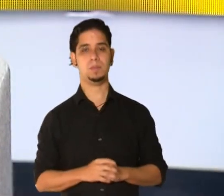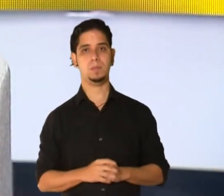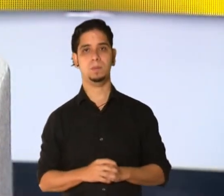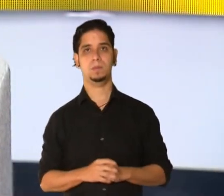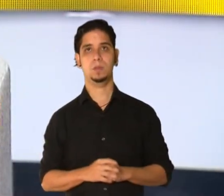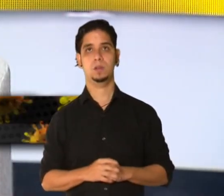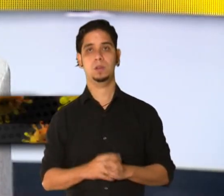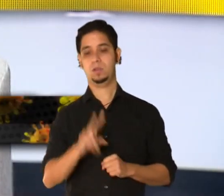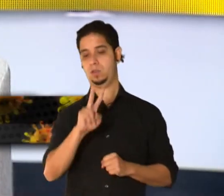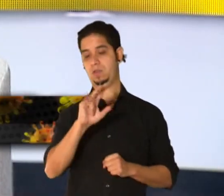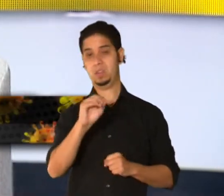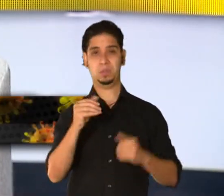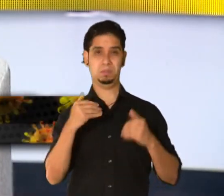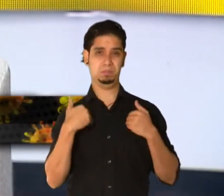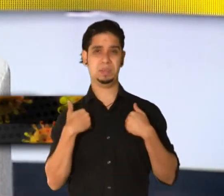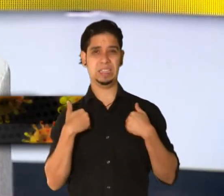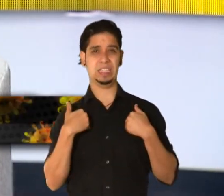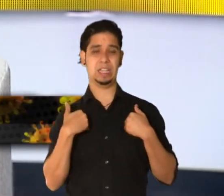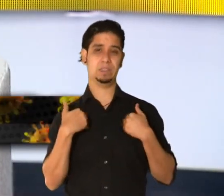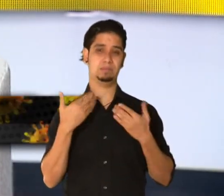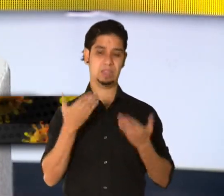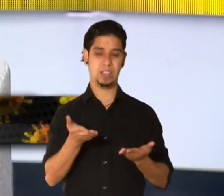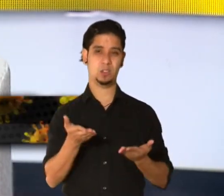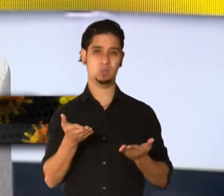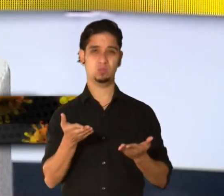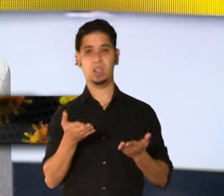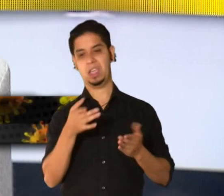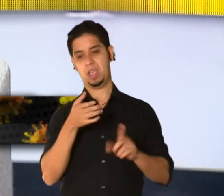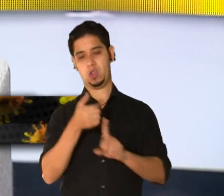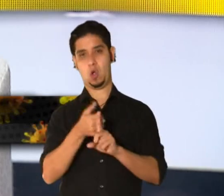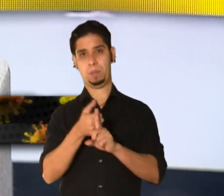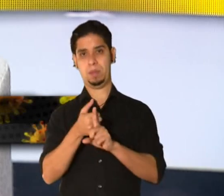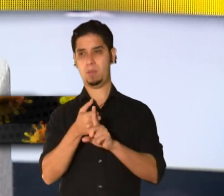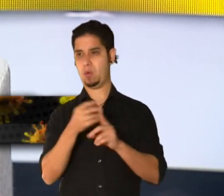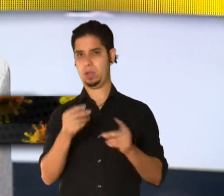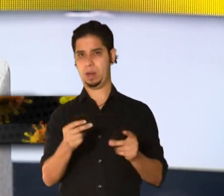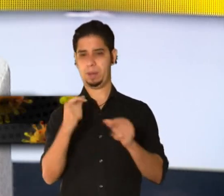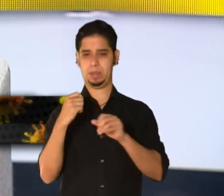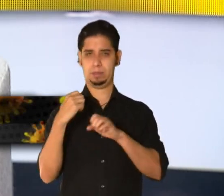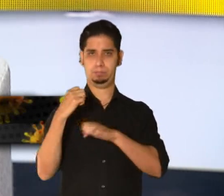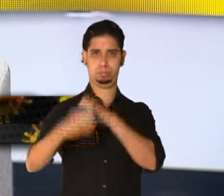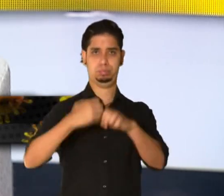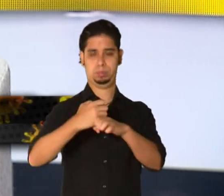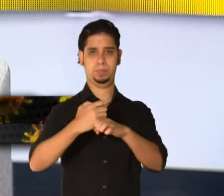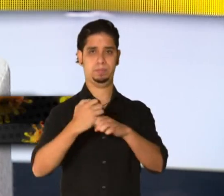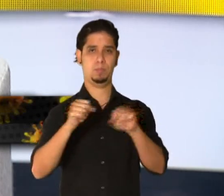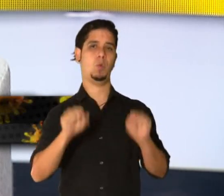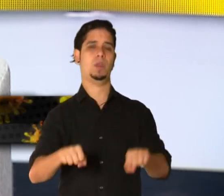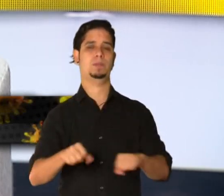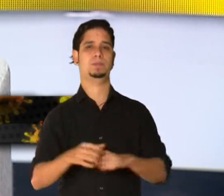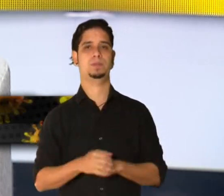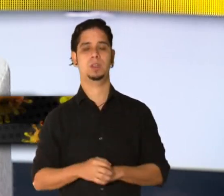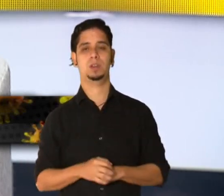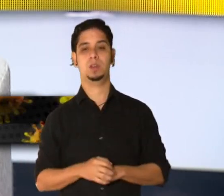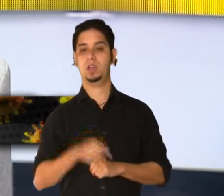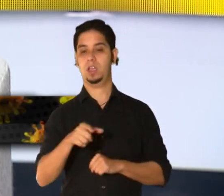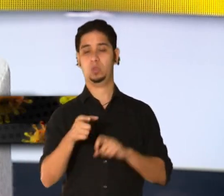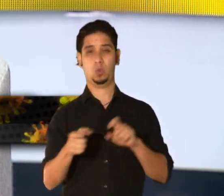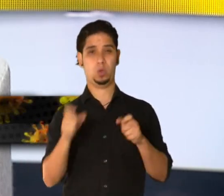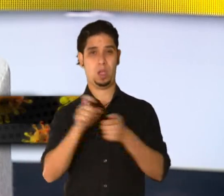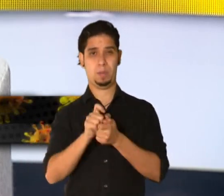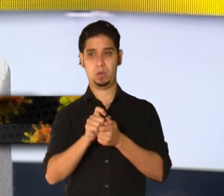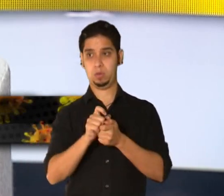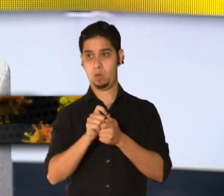virus tienen esa particularidad de cambiar, de mutar constantemente. Y muchos de estos cambios no